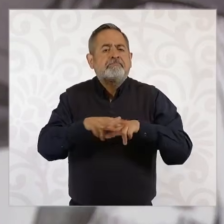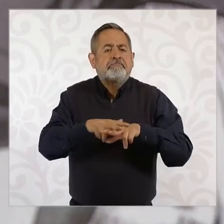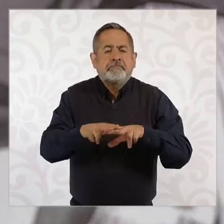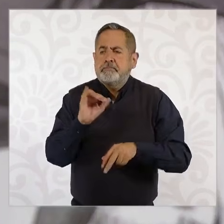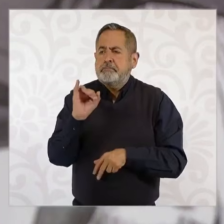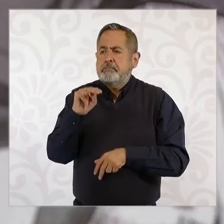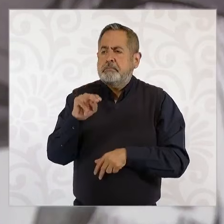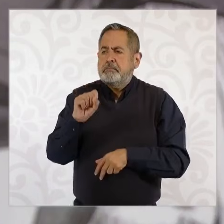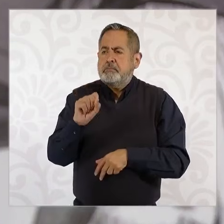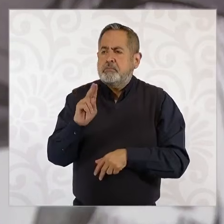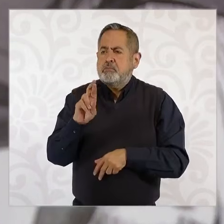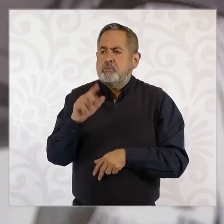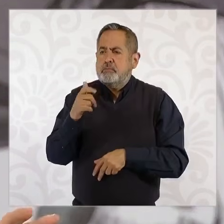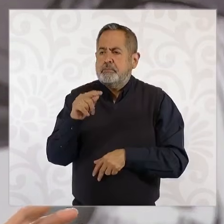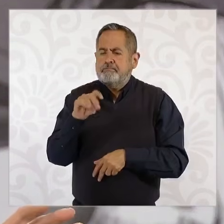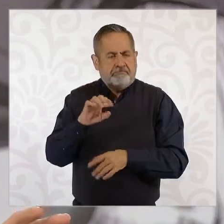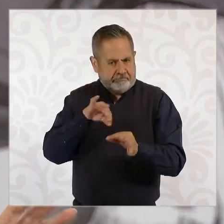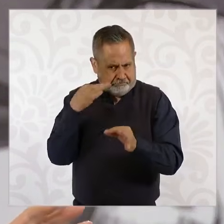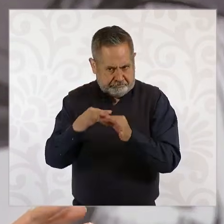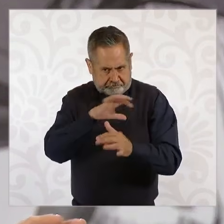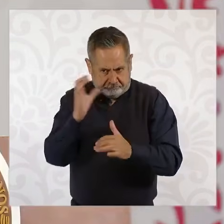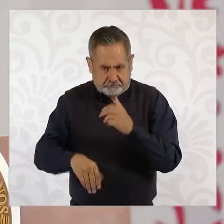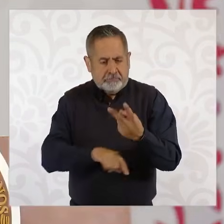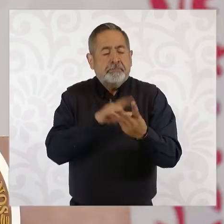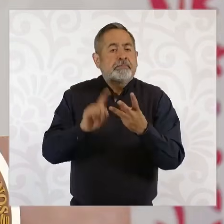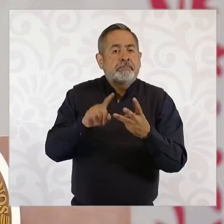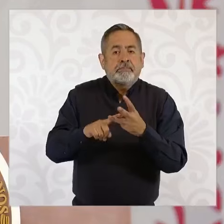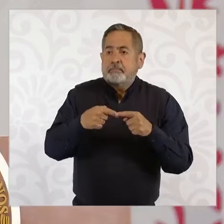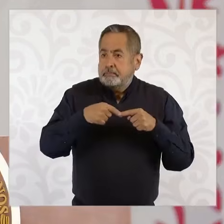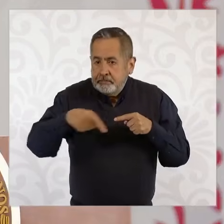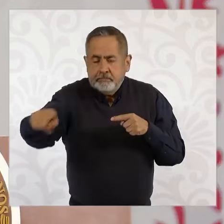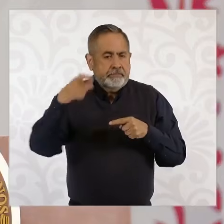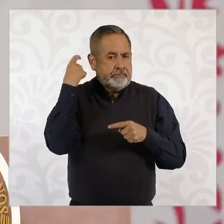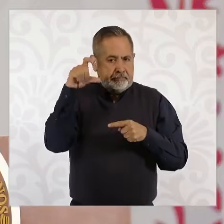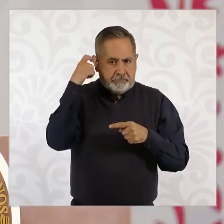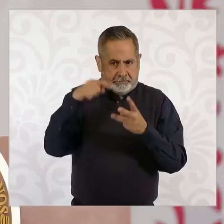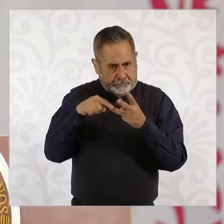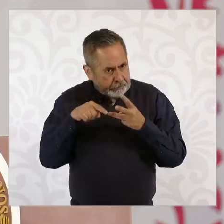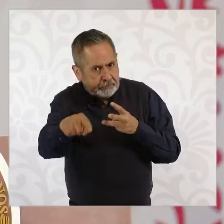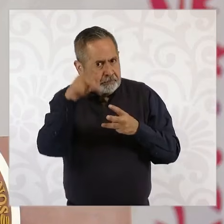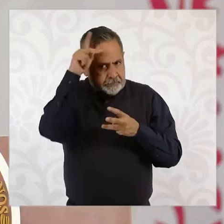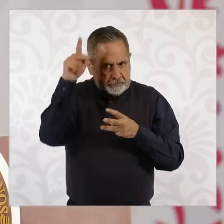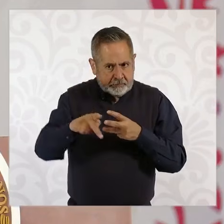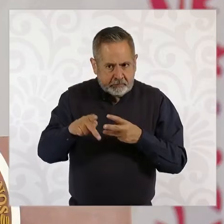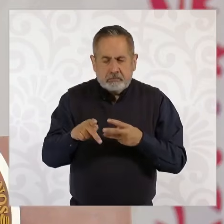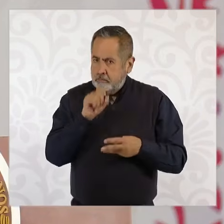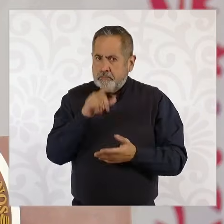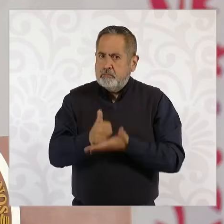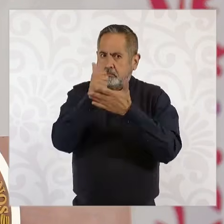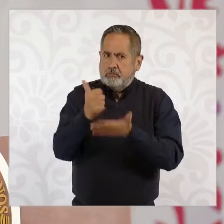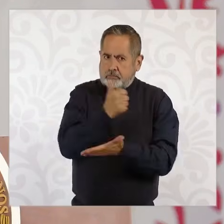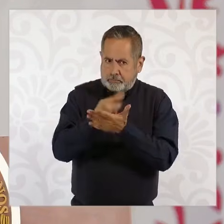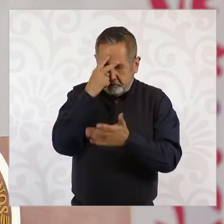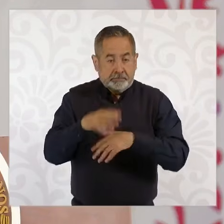terminó, y los trenes hacia Querétaro, hacia Pachuca, que también ayudan mucho a la Ciudad de México. Y la